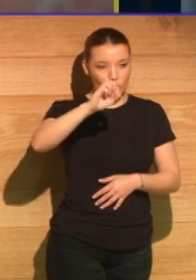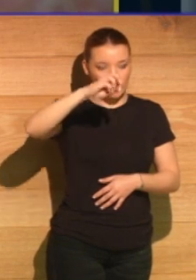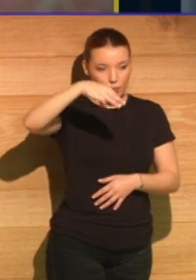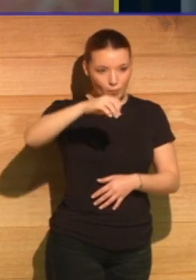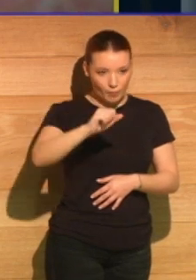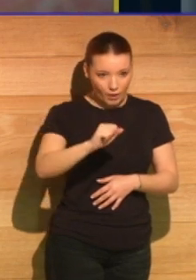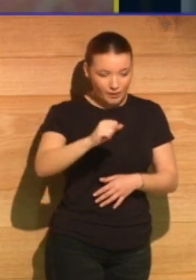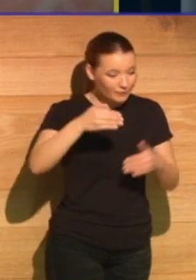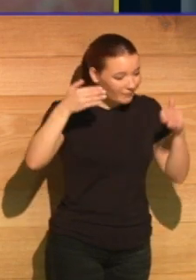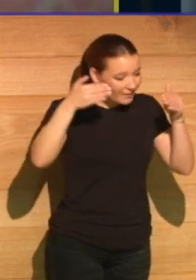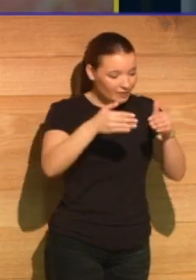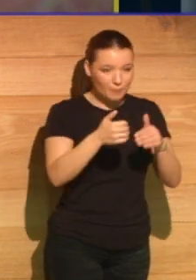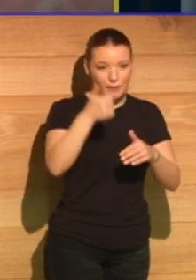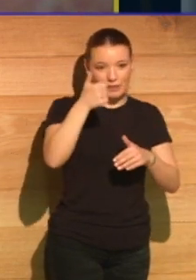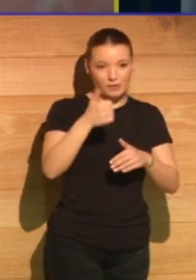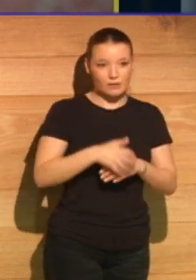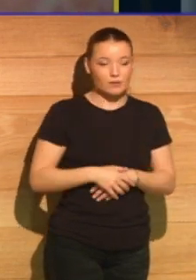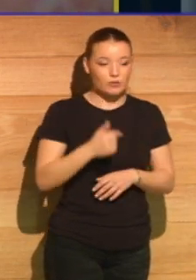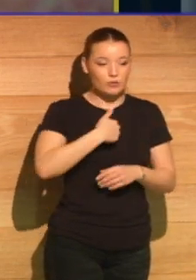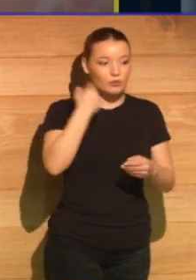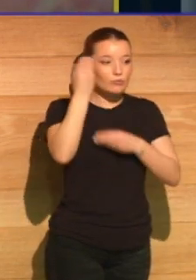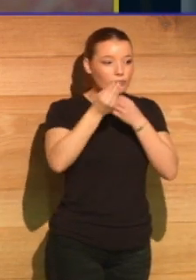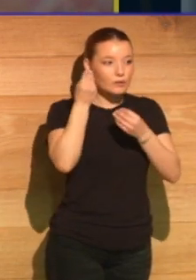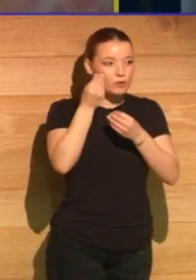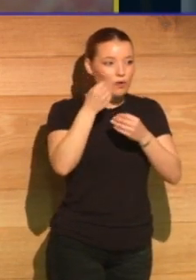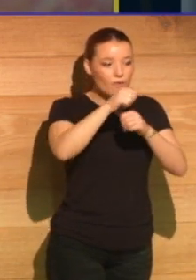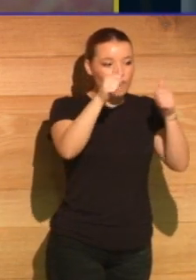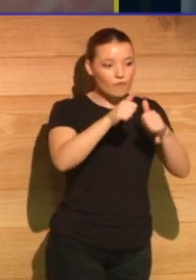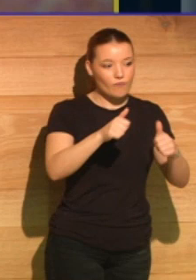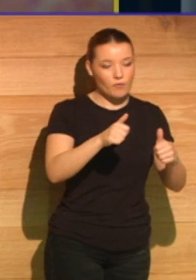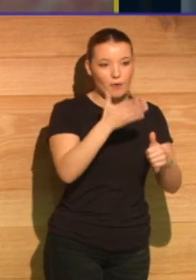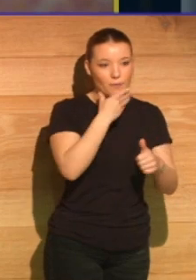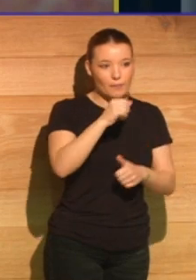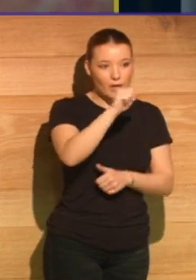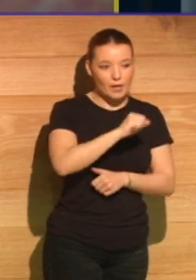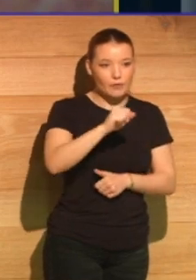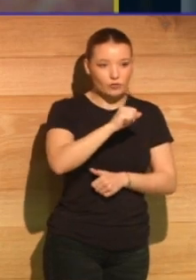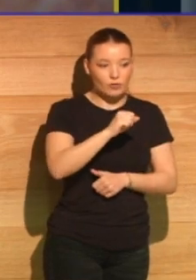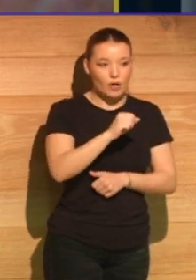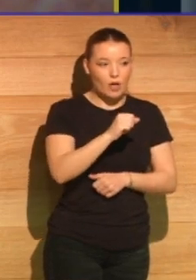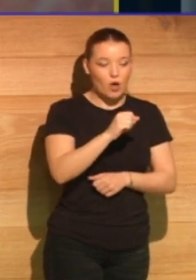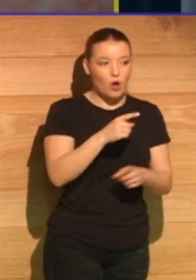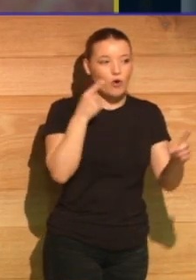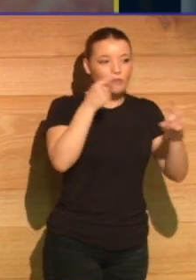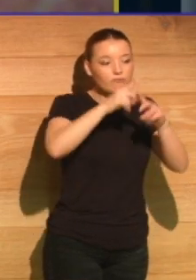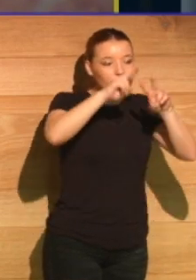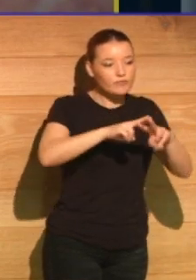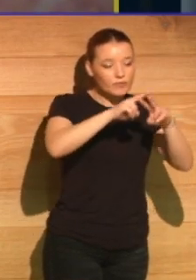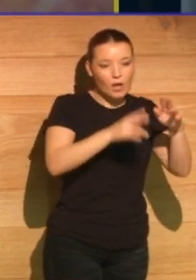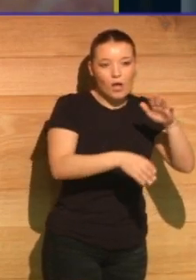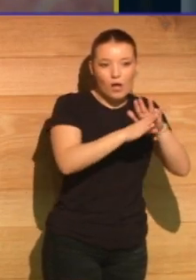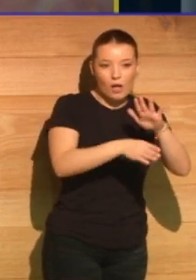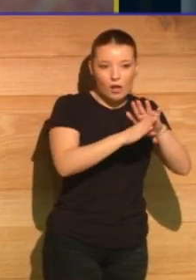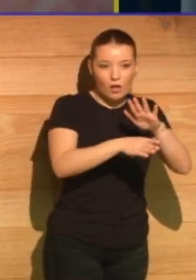creo que es una manera fantástica de seguir curioseando y seguir sabiendo más de ellas. Y algo que me gusta